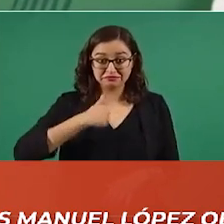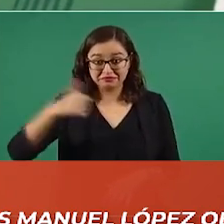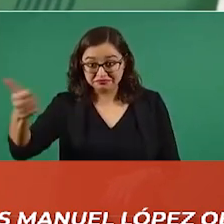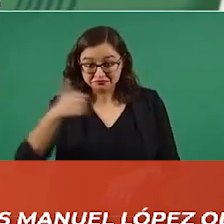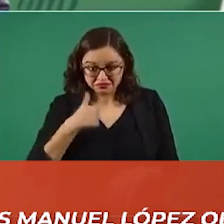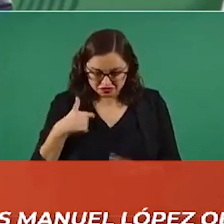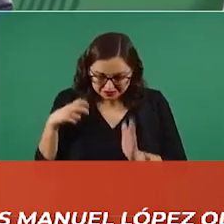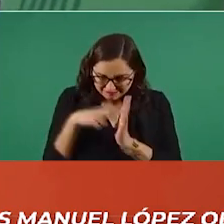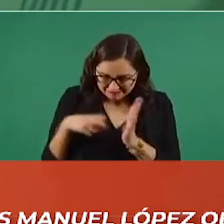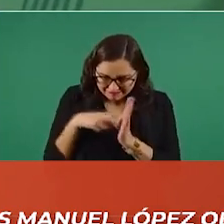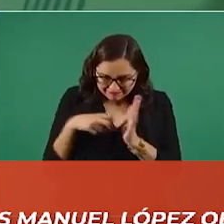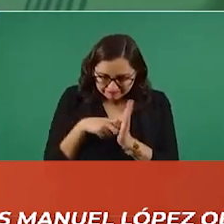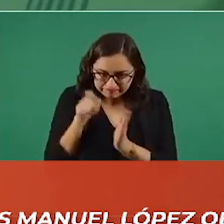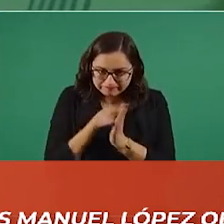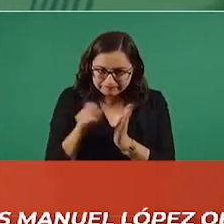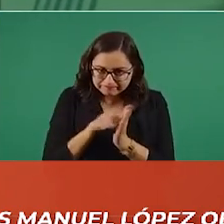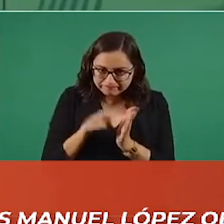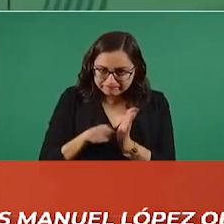voy corrigiendo.